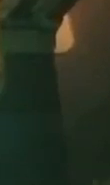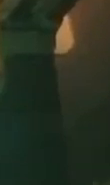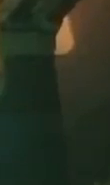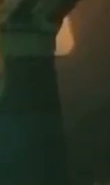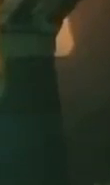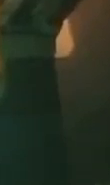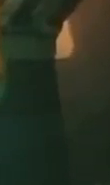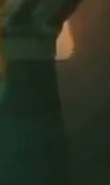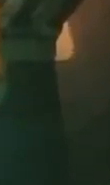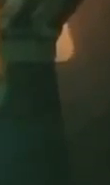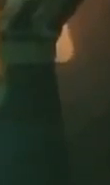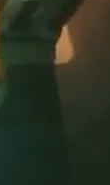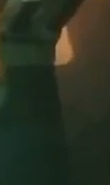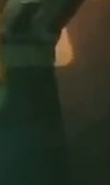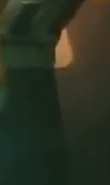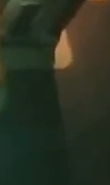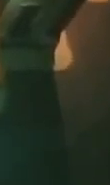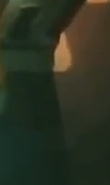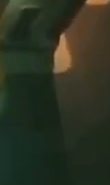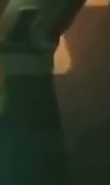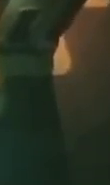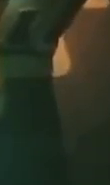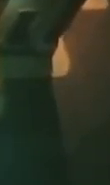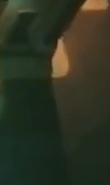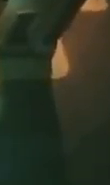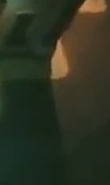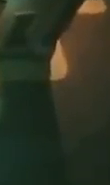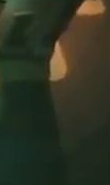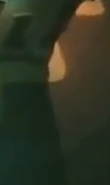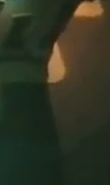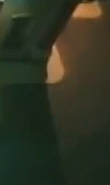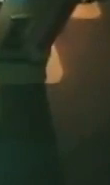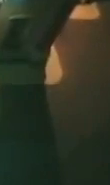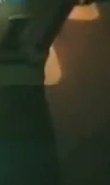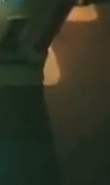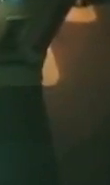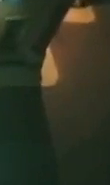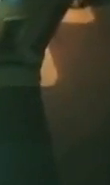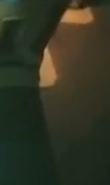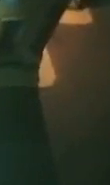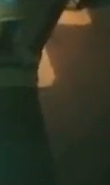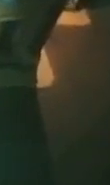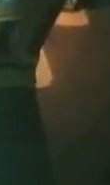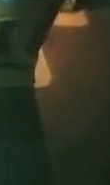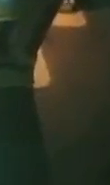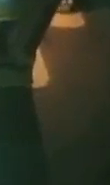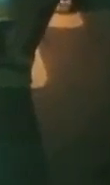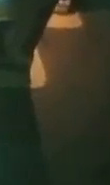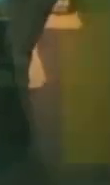en el Poliedro de Caracas en el mes de julio. Con esta información vamos a despedir esta transmisión.